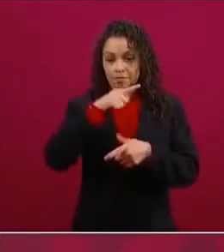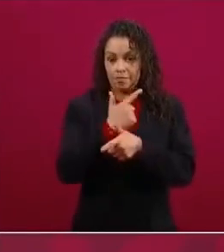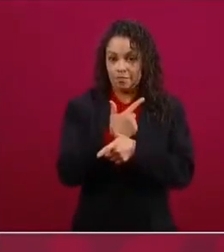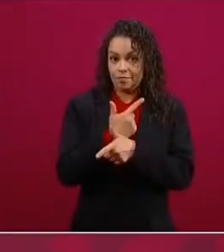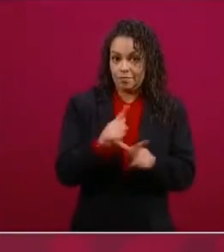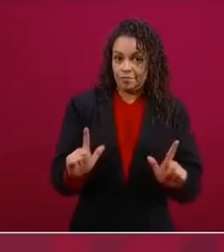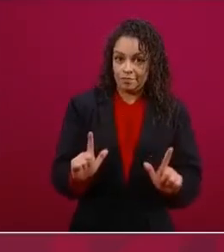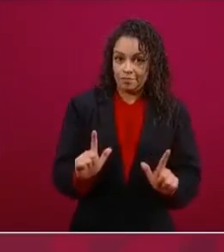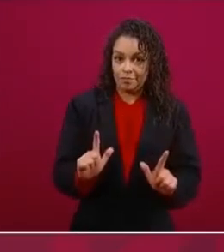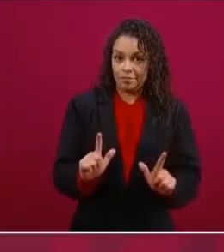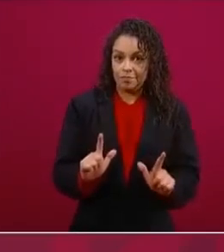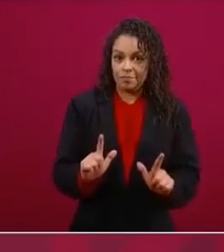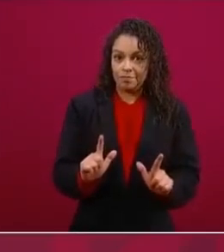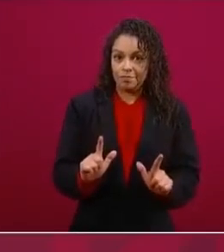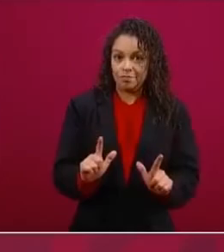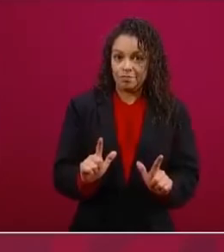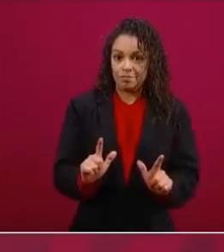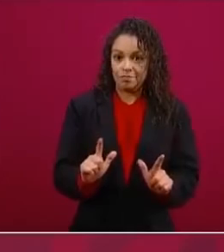dice